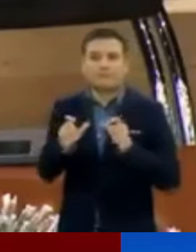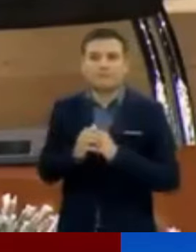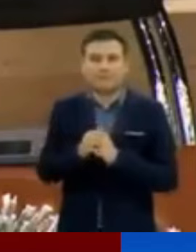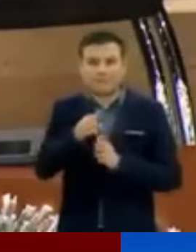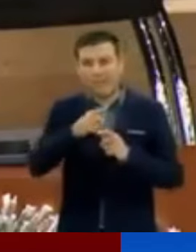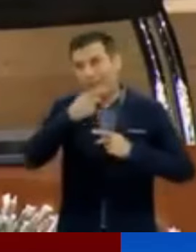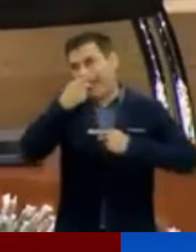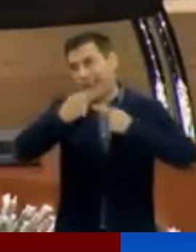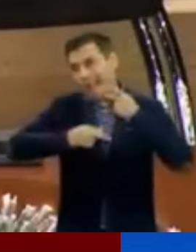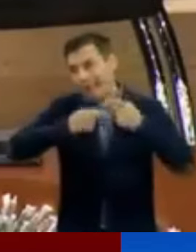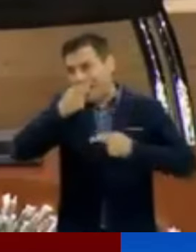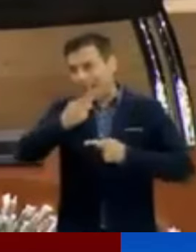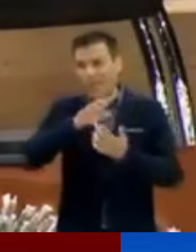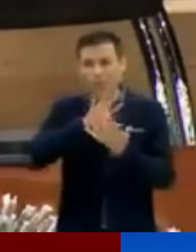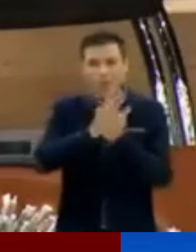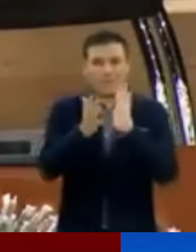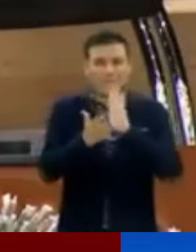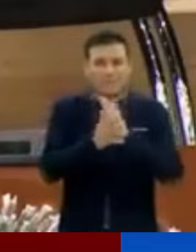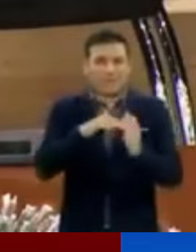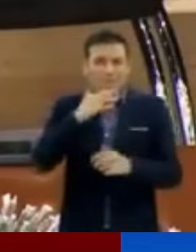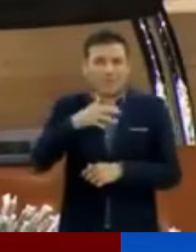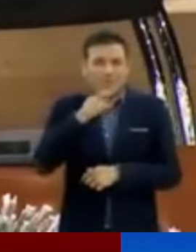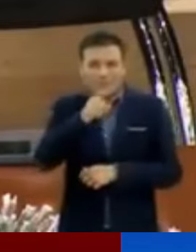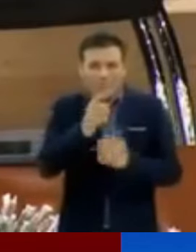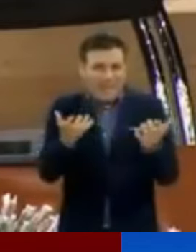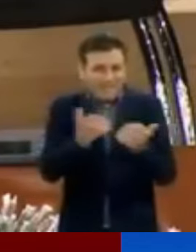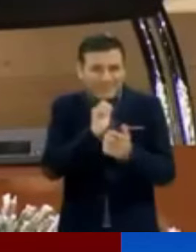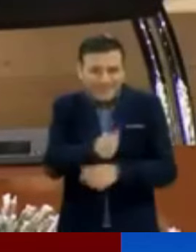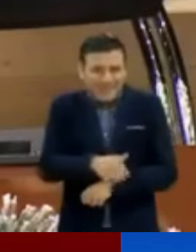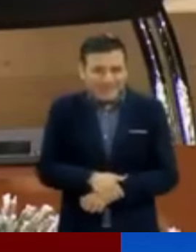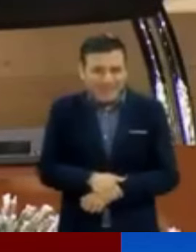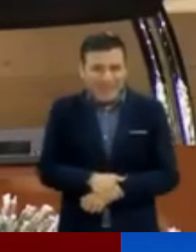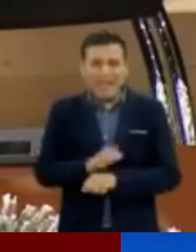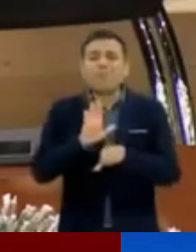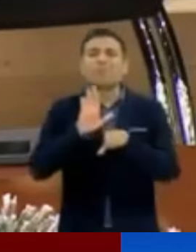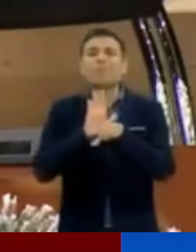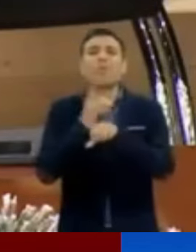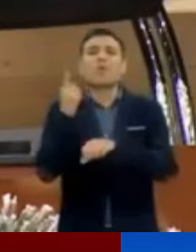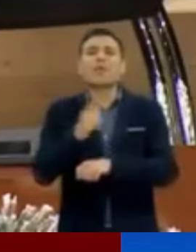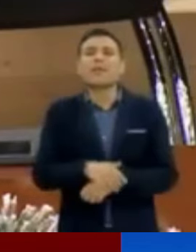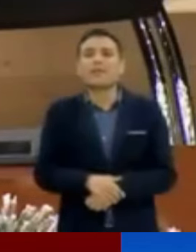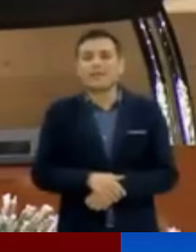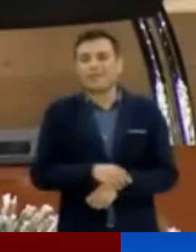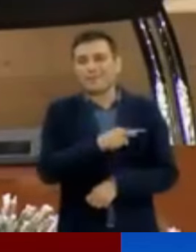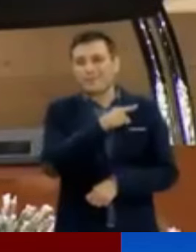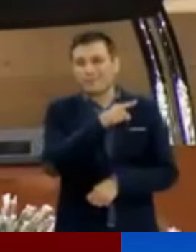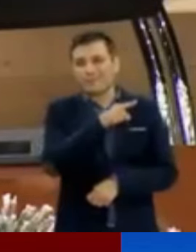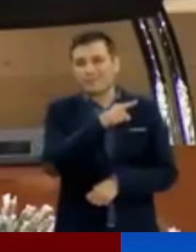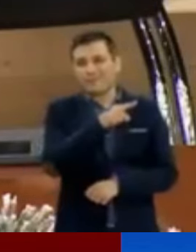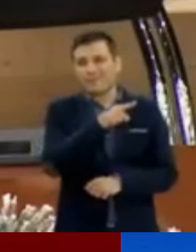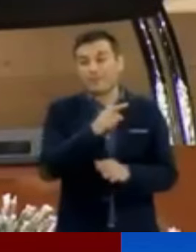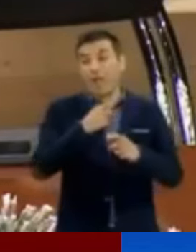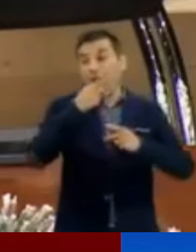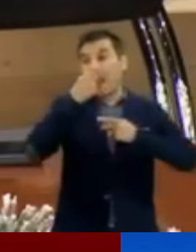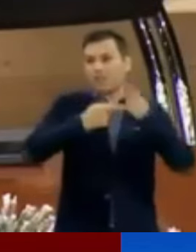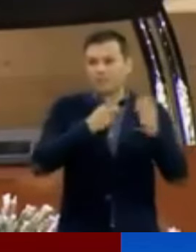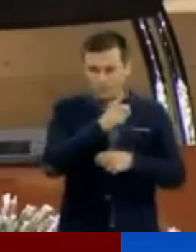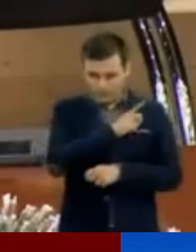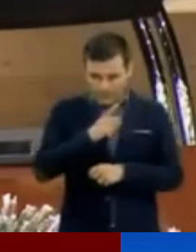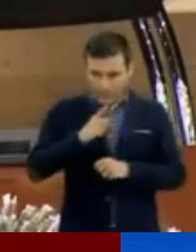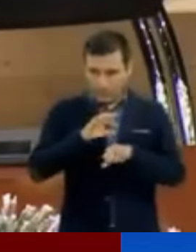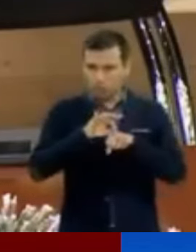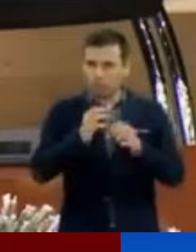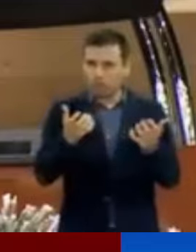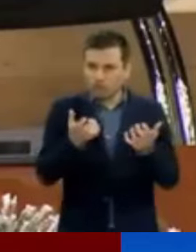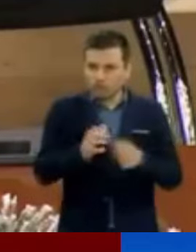la corrupción, pero en el fondo no hacen absolutamente nada, porque son en los hechos, no solamente de facto, sino